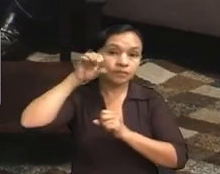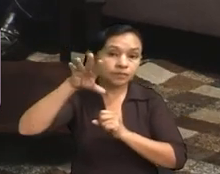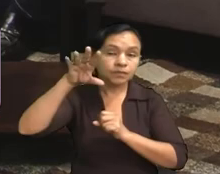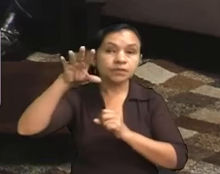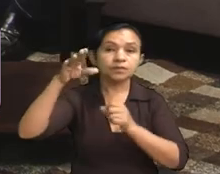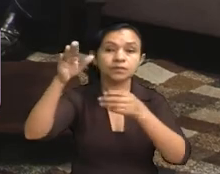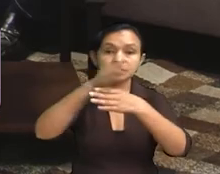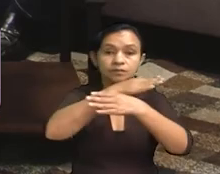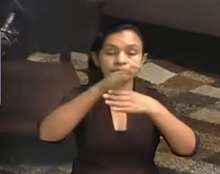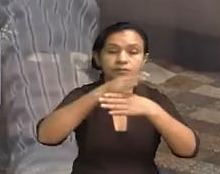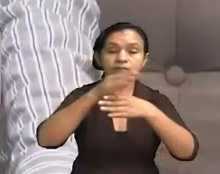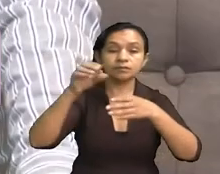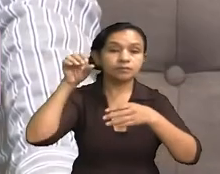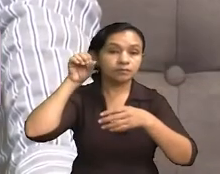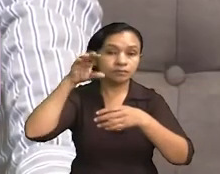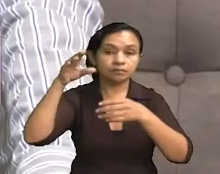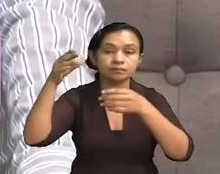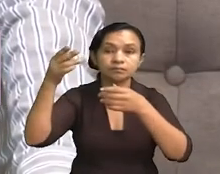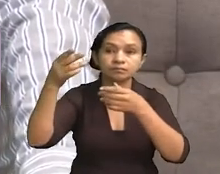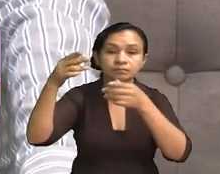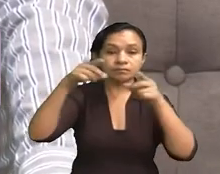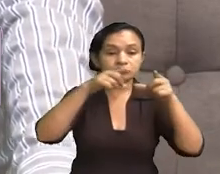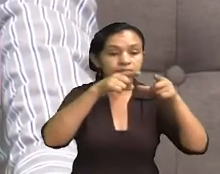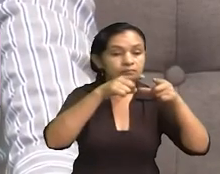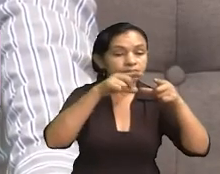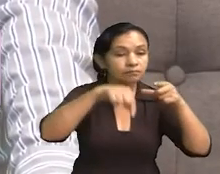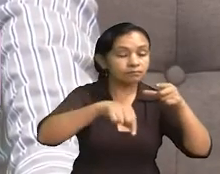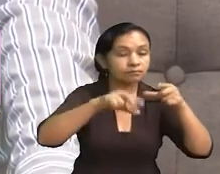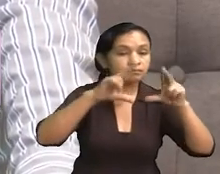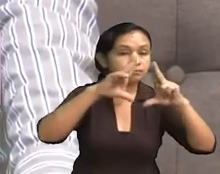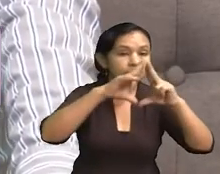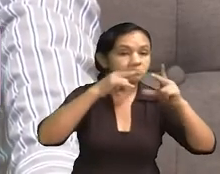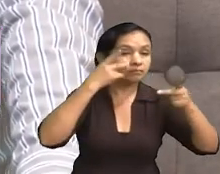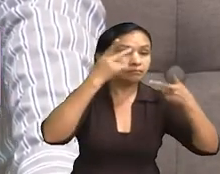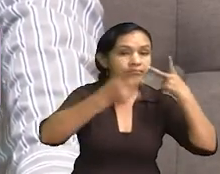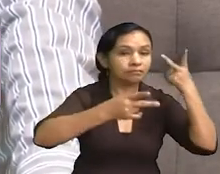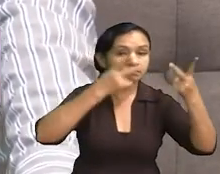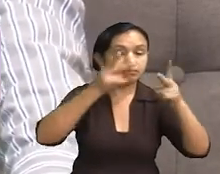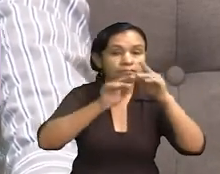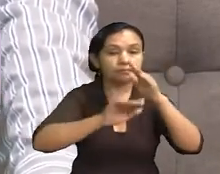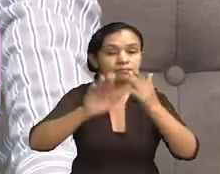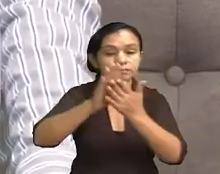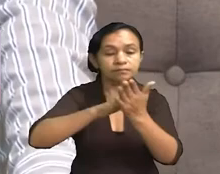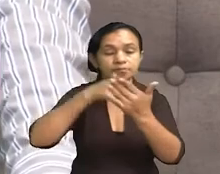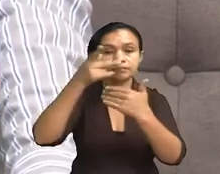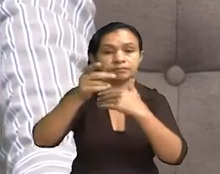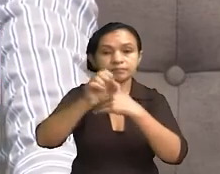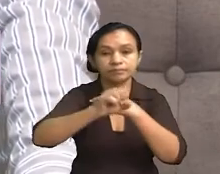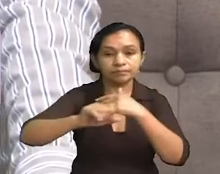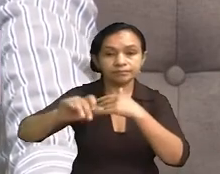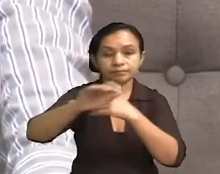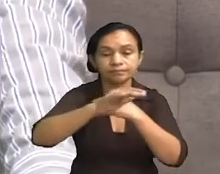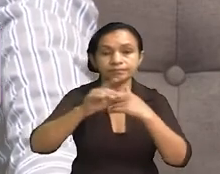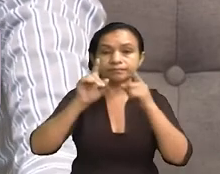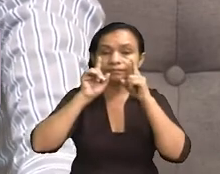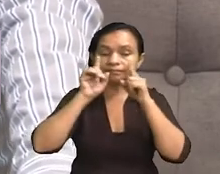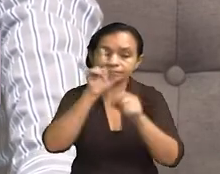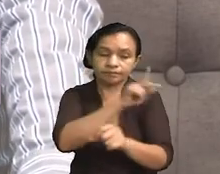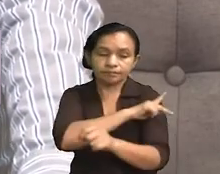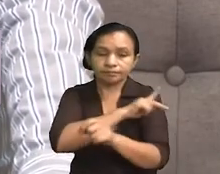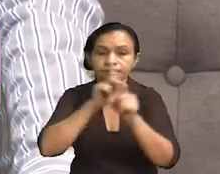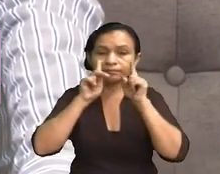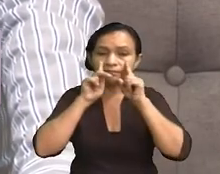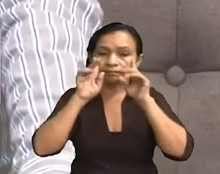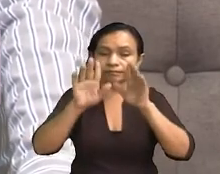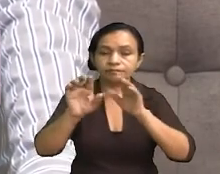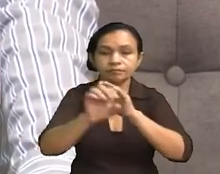venga, que significa restitución de derechos, más programas sociales, seguridad social.